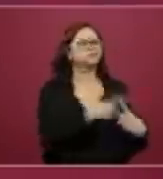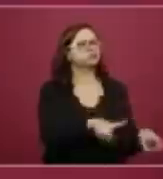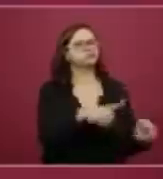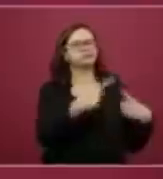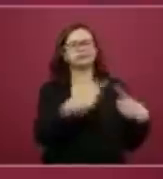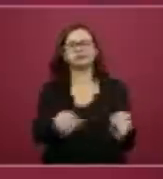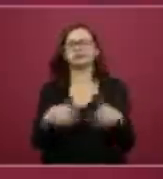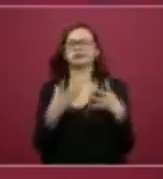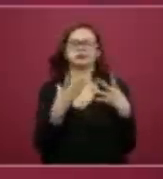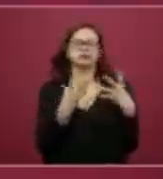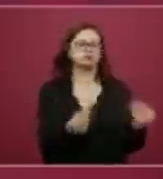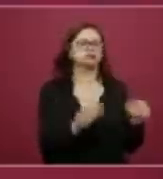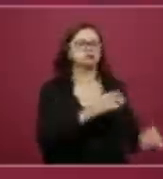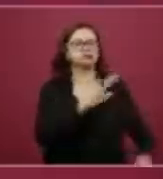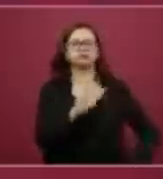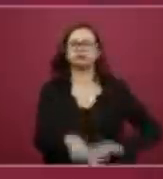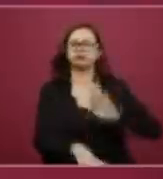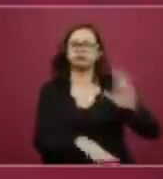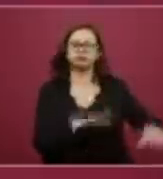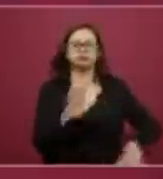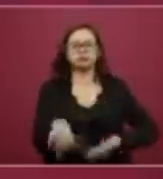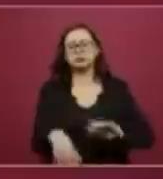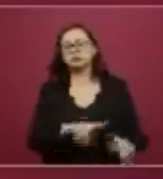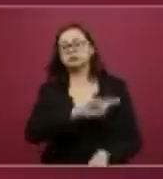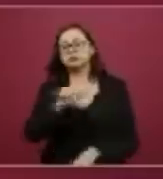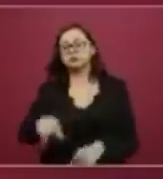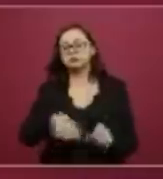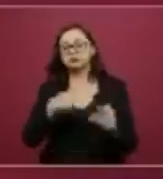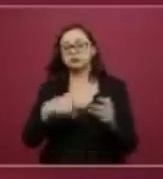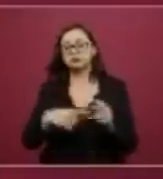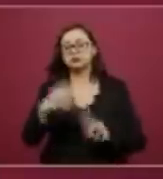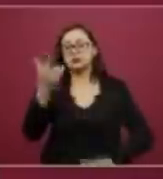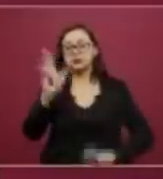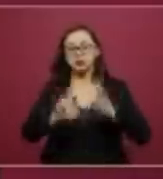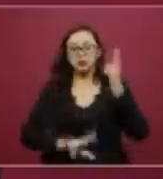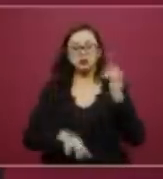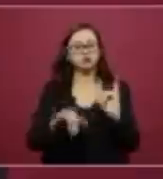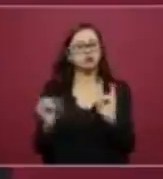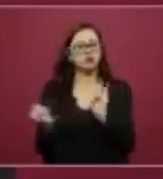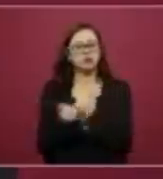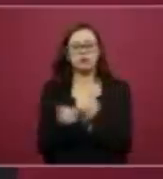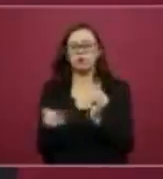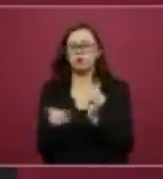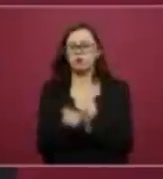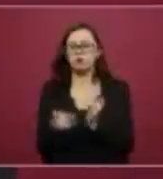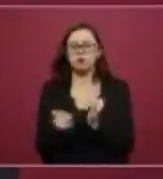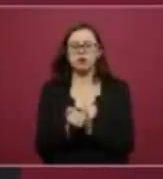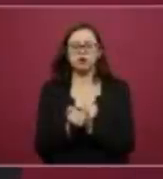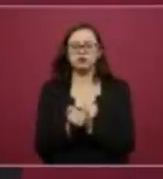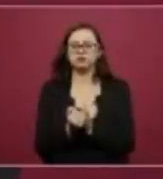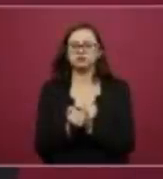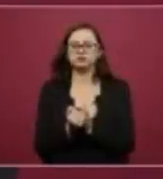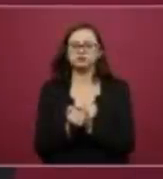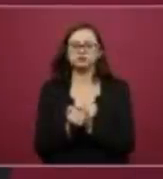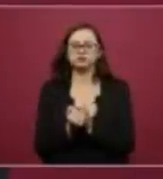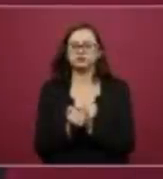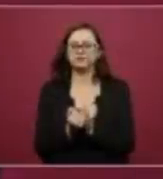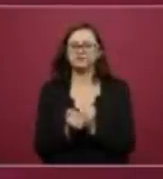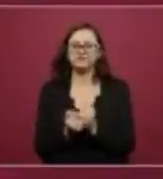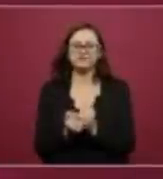En la revolución lo mismo, fue cobardemente asesinado